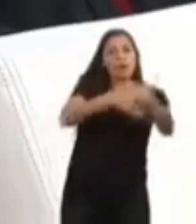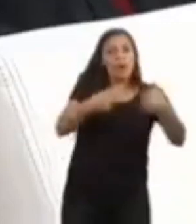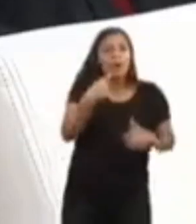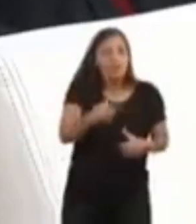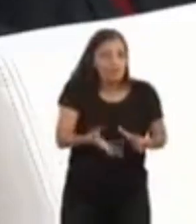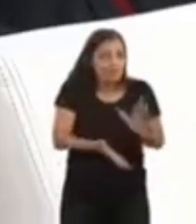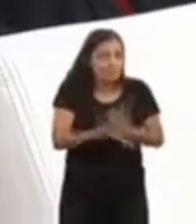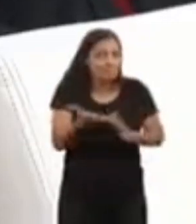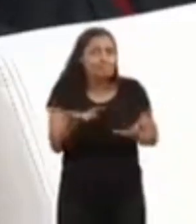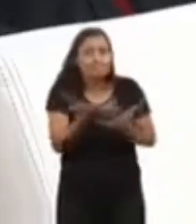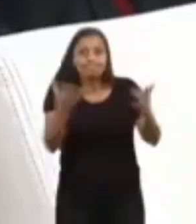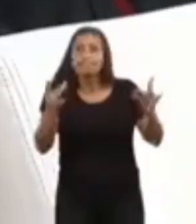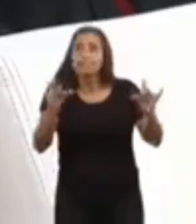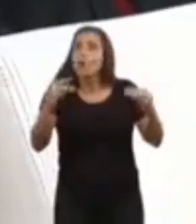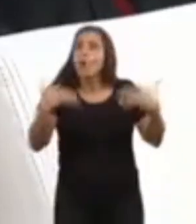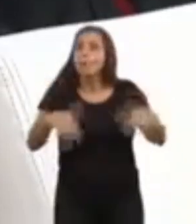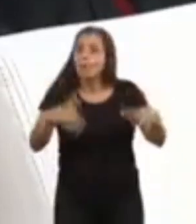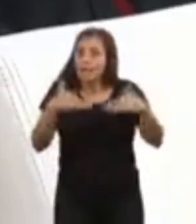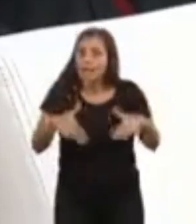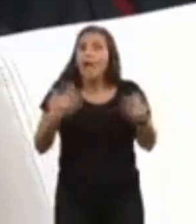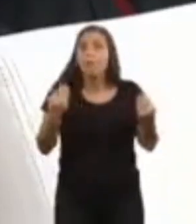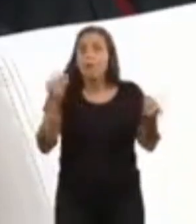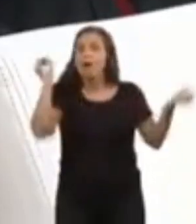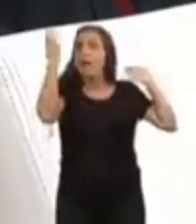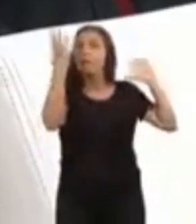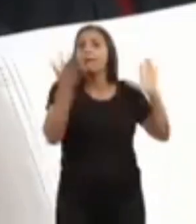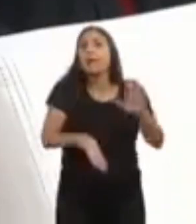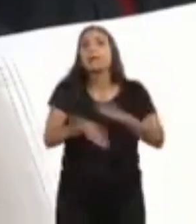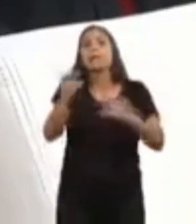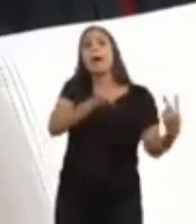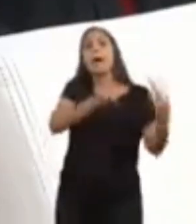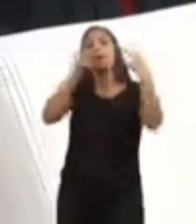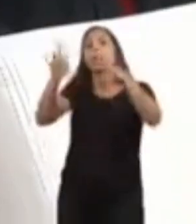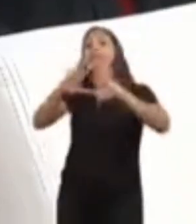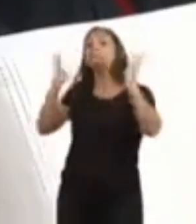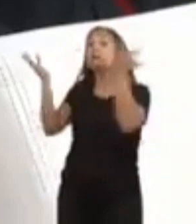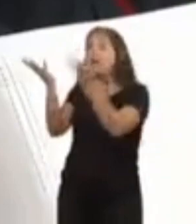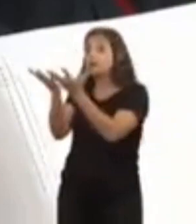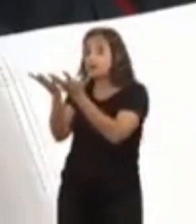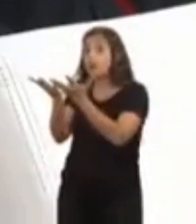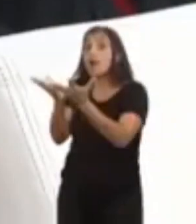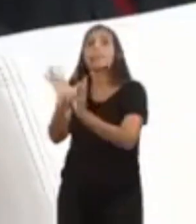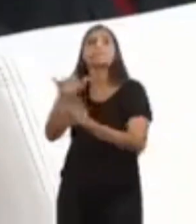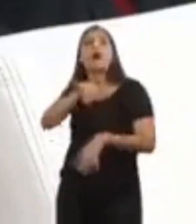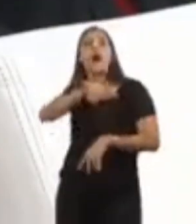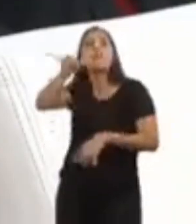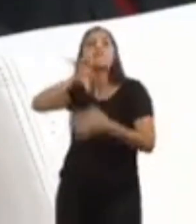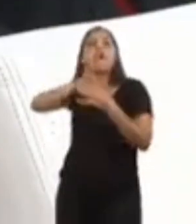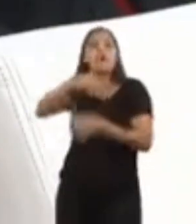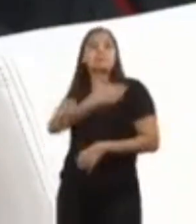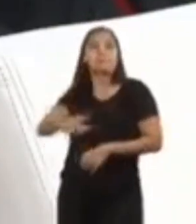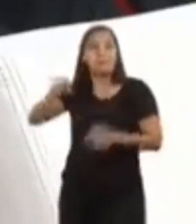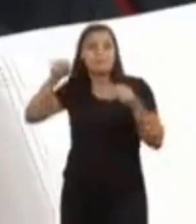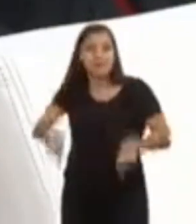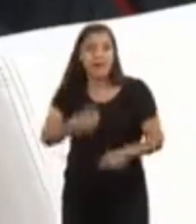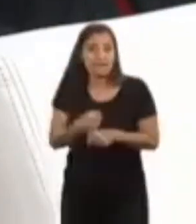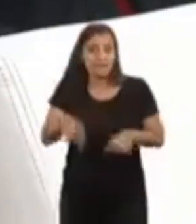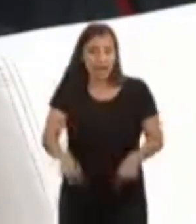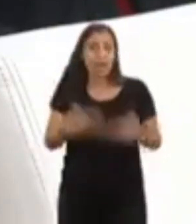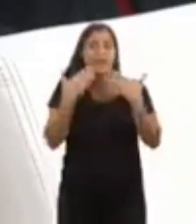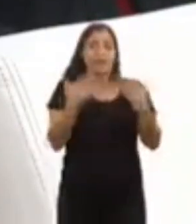que realice viajes internacionales con la flota presidencial por lo menos hasta ahora